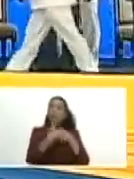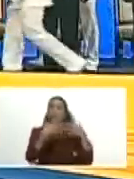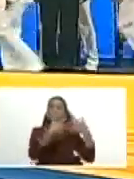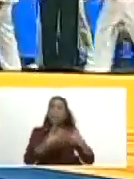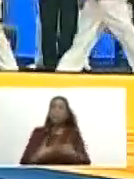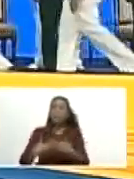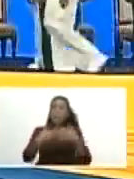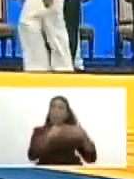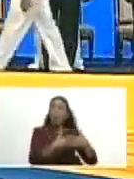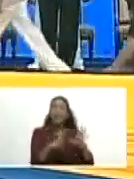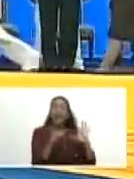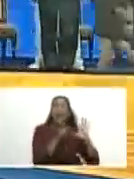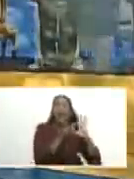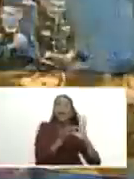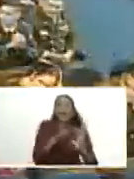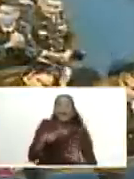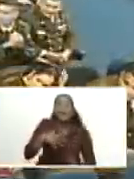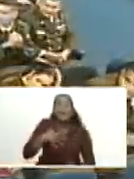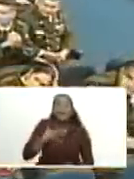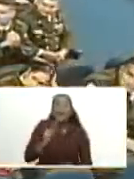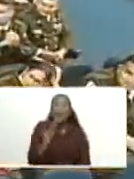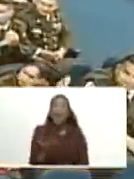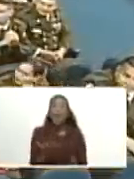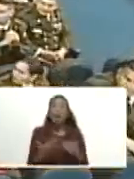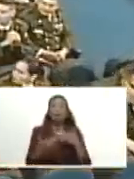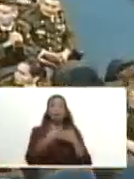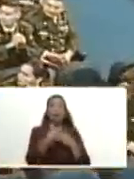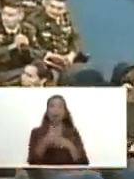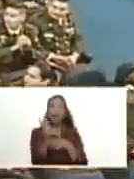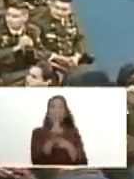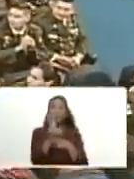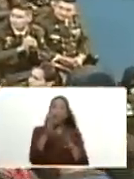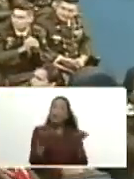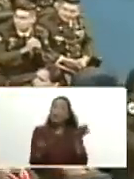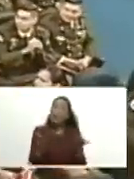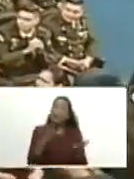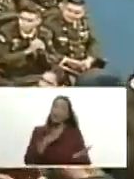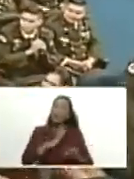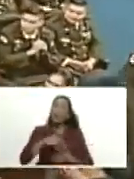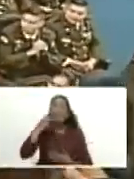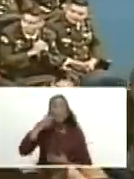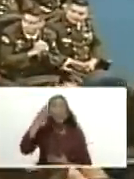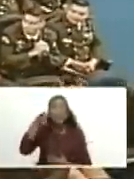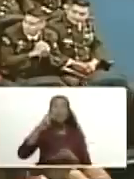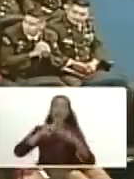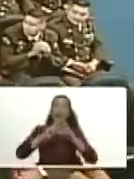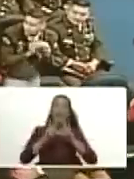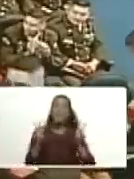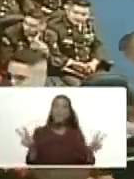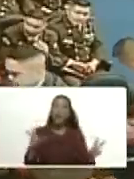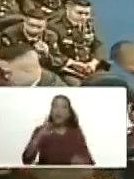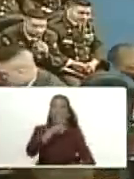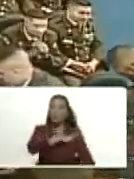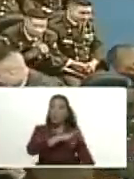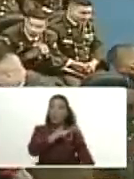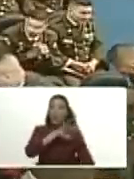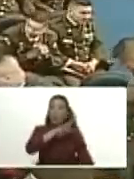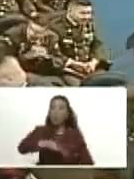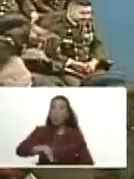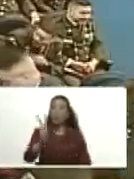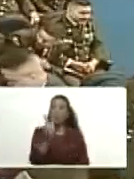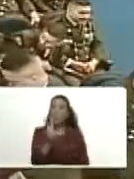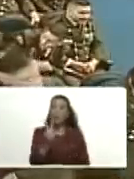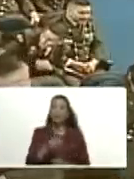imperio y de sus aliados que pretenden atacar la estabilidad política y la paz social de